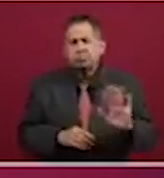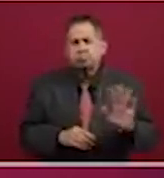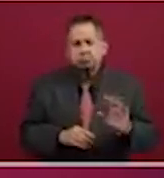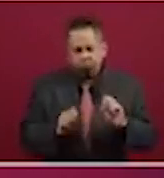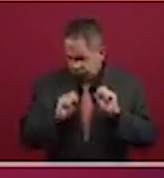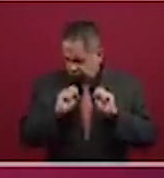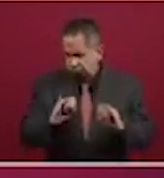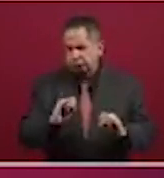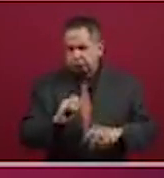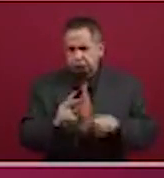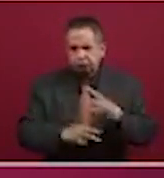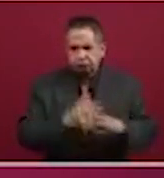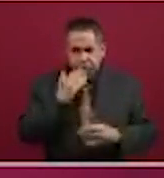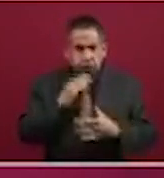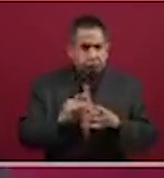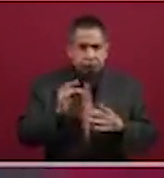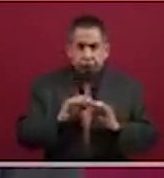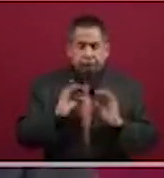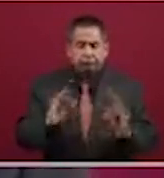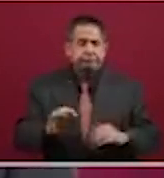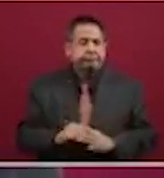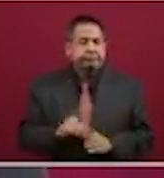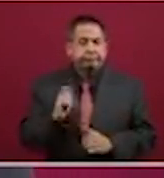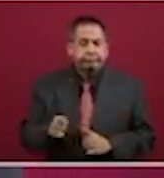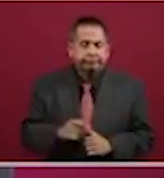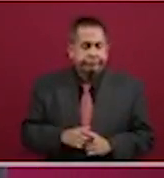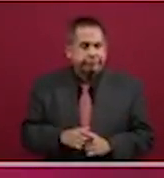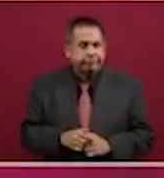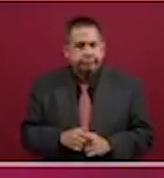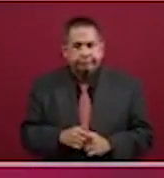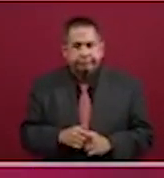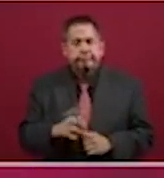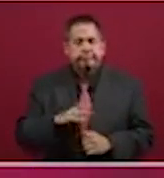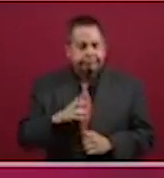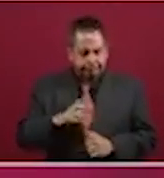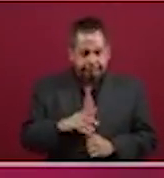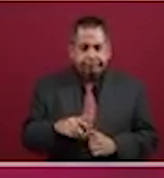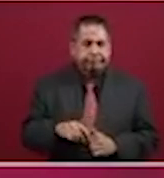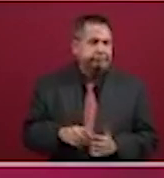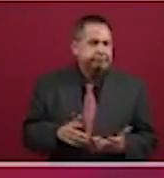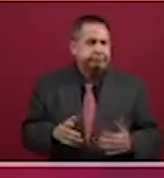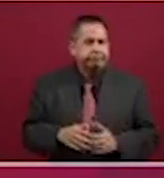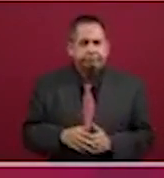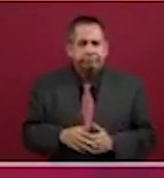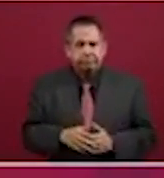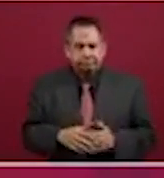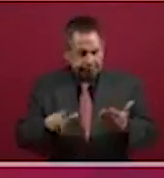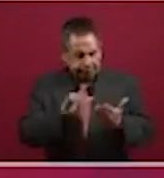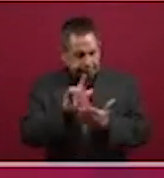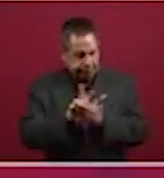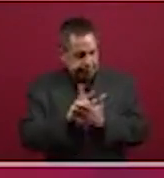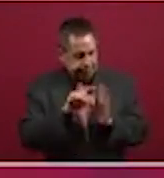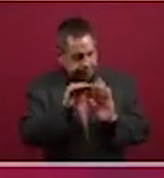porque legalmente ay marco